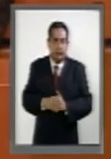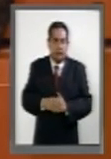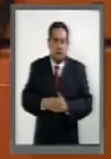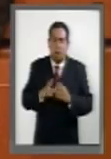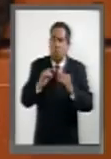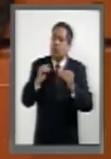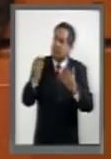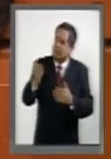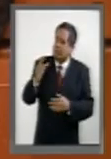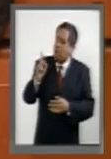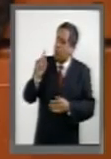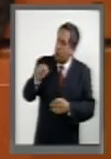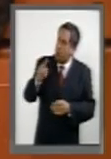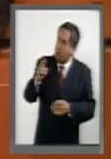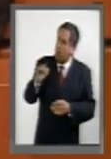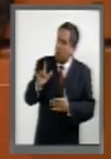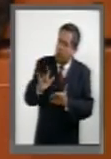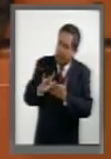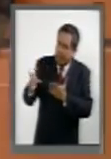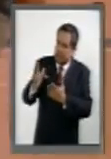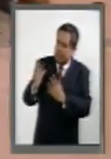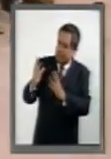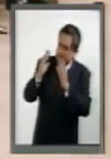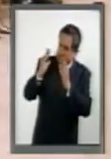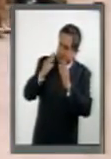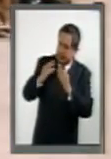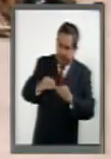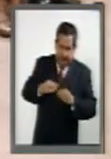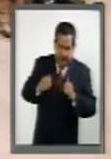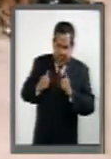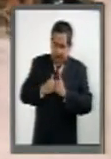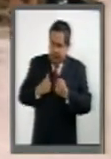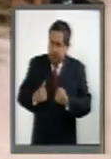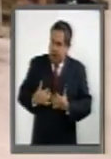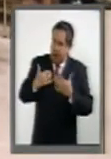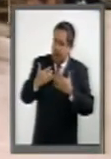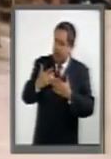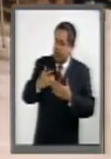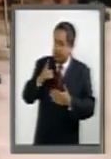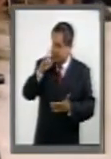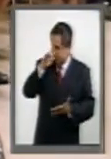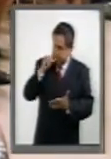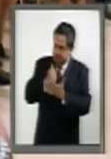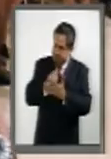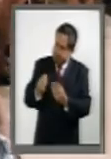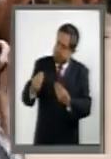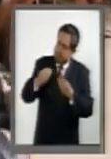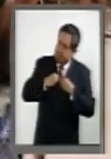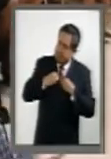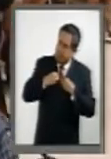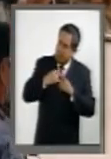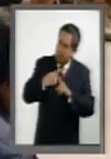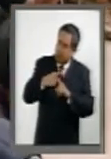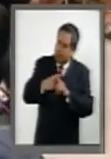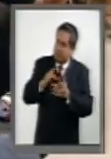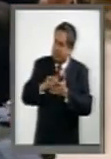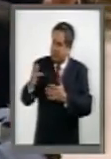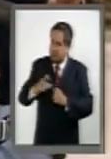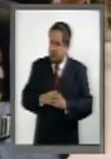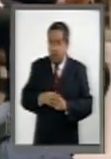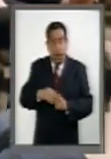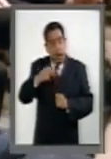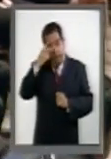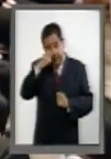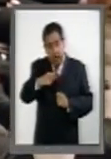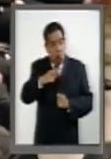gracias, don Braulio, por las enseñanzas, por las vivencias y las marcas que deja en cada uno de nosotros. México y